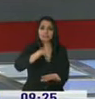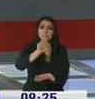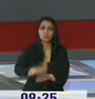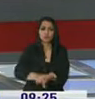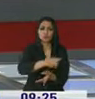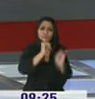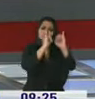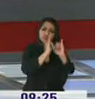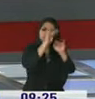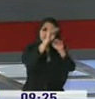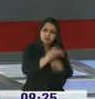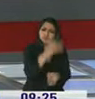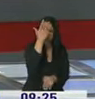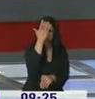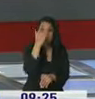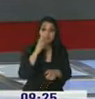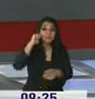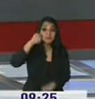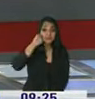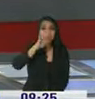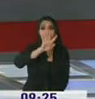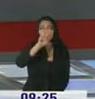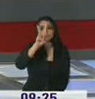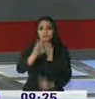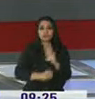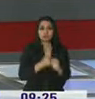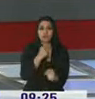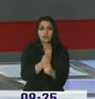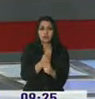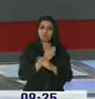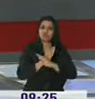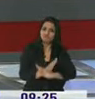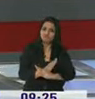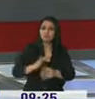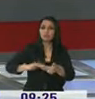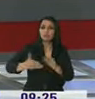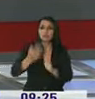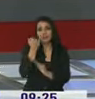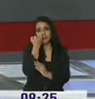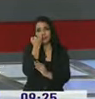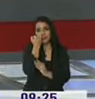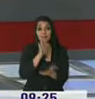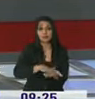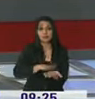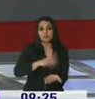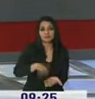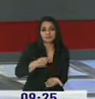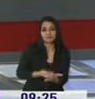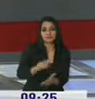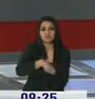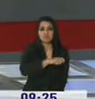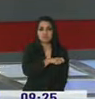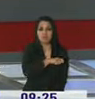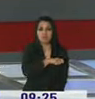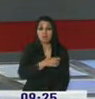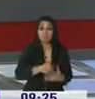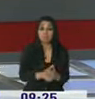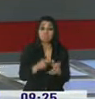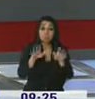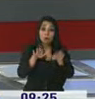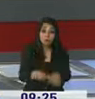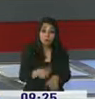hacen? Recuerdan los 525 años de resistencia indígena ante la llegada de los españoles. En esta ceremonia